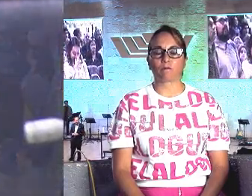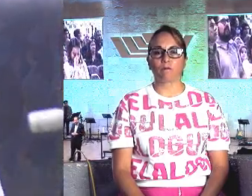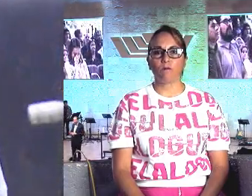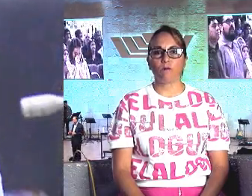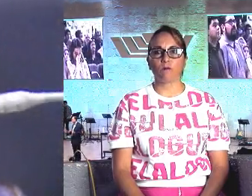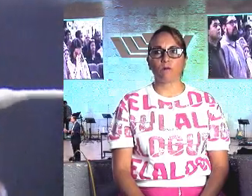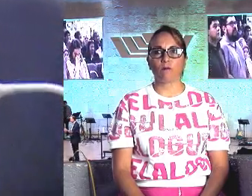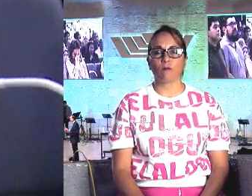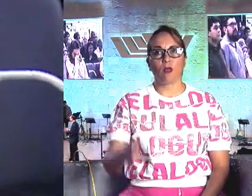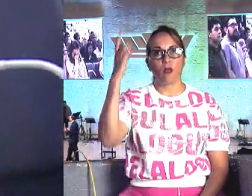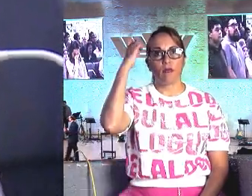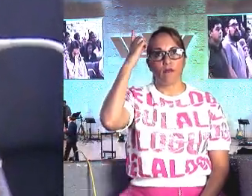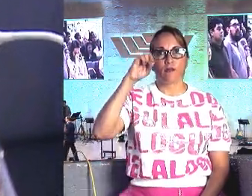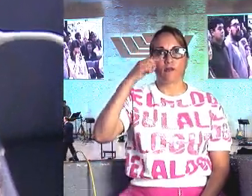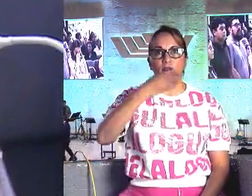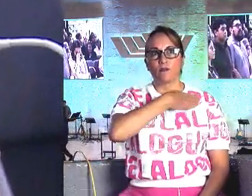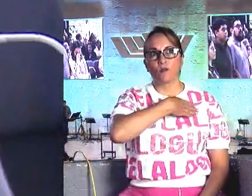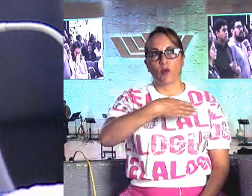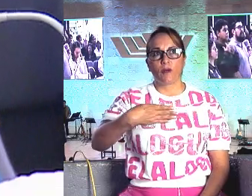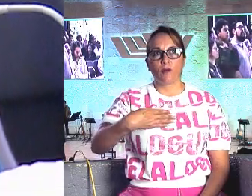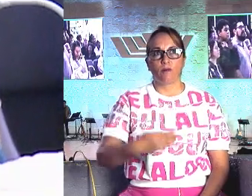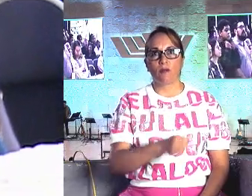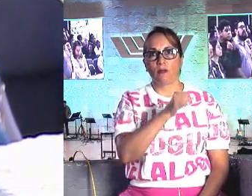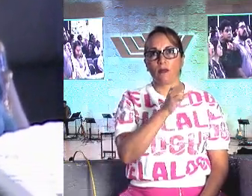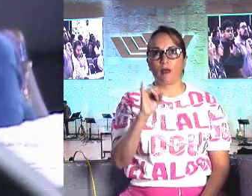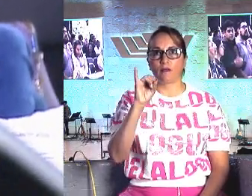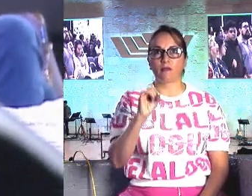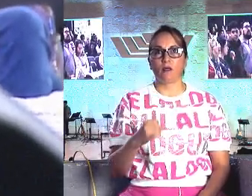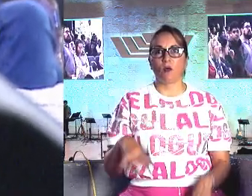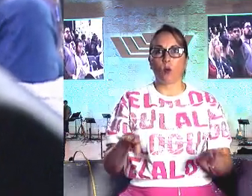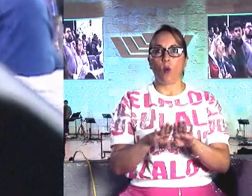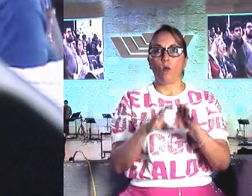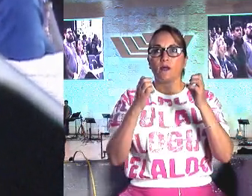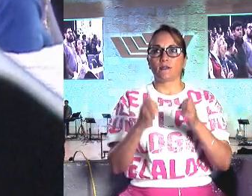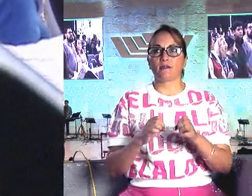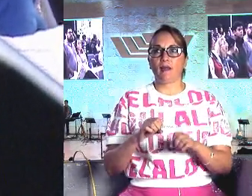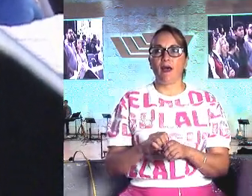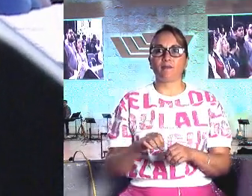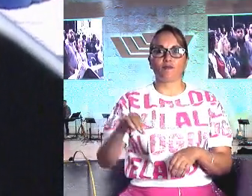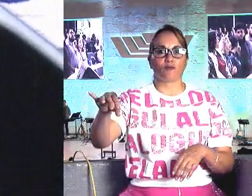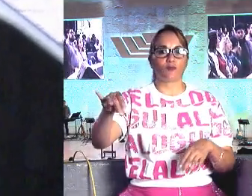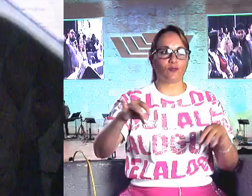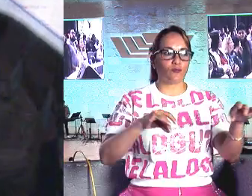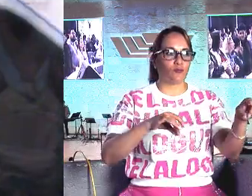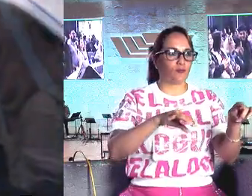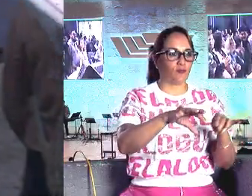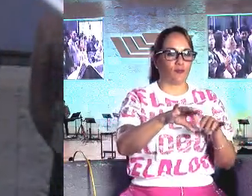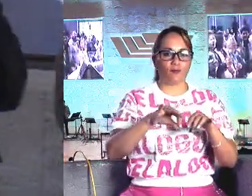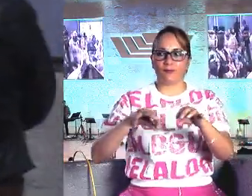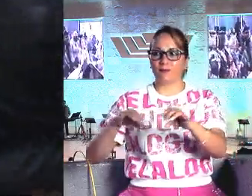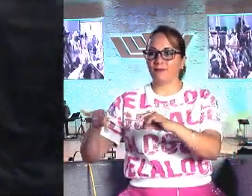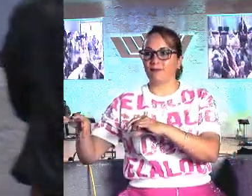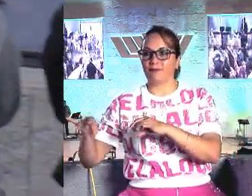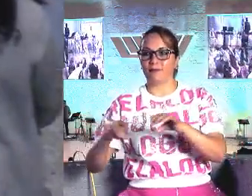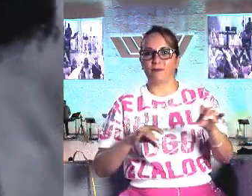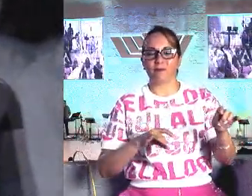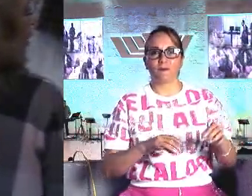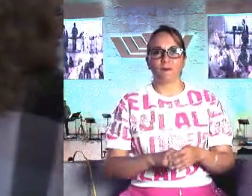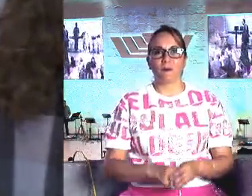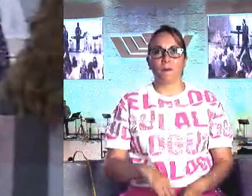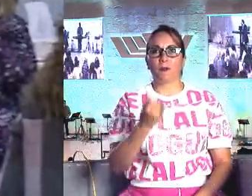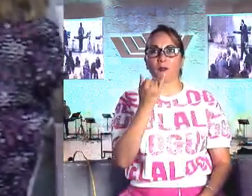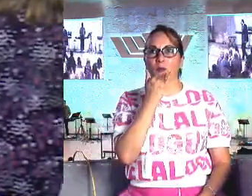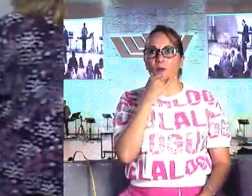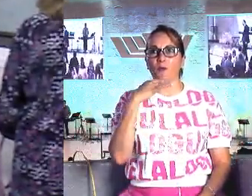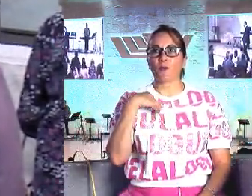Dios es bueno. Y así como ustedes están llegando, un día llegamos todos los que estamos aquí y Dios perdonó nuestras vidas.